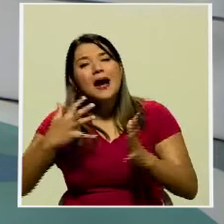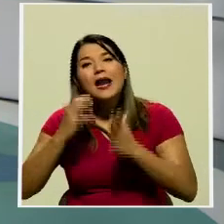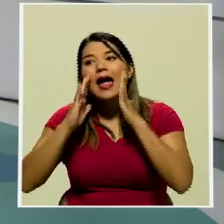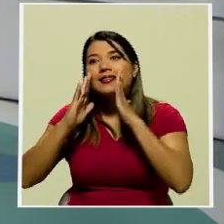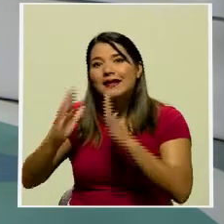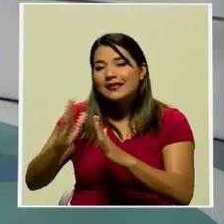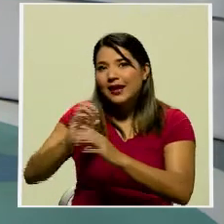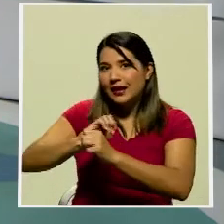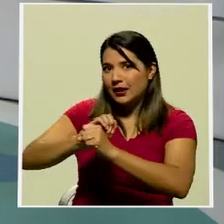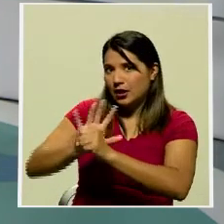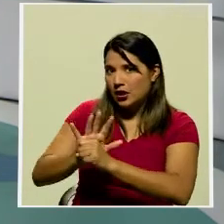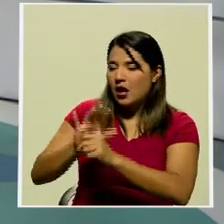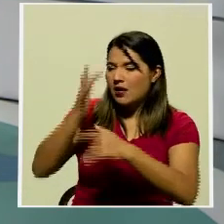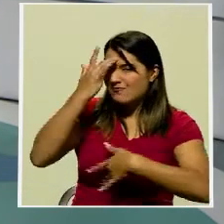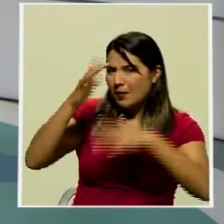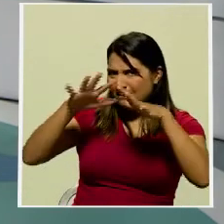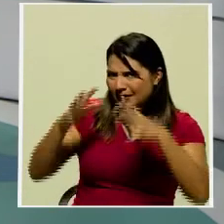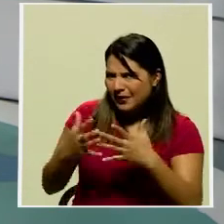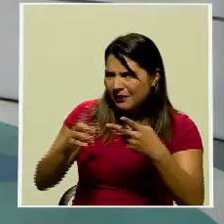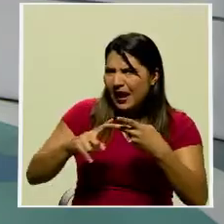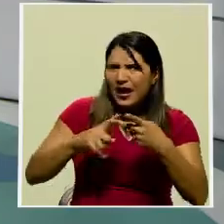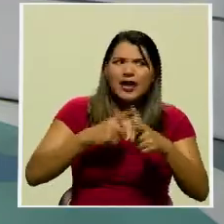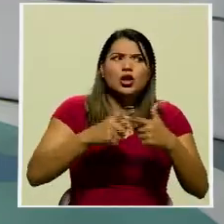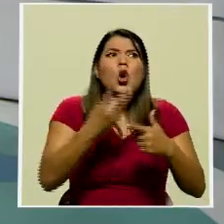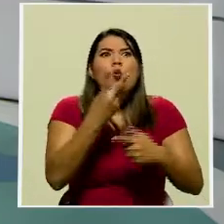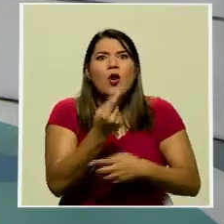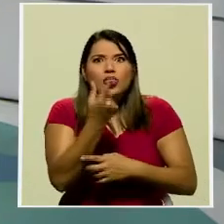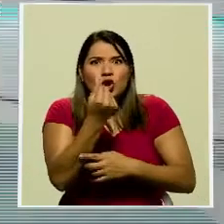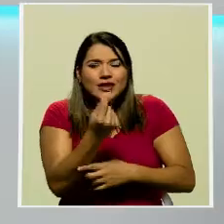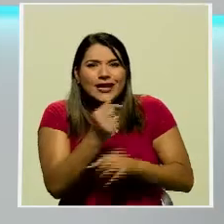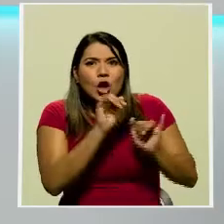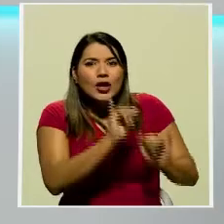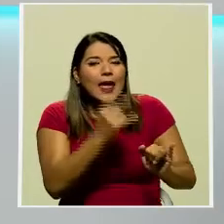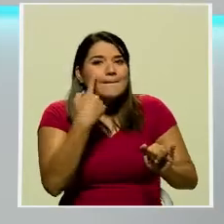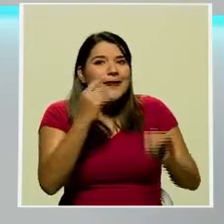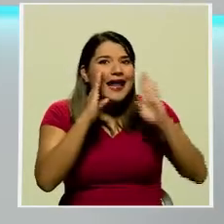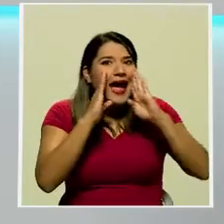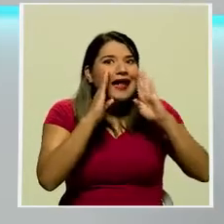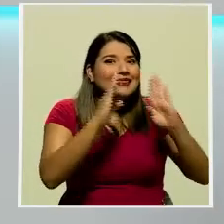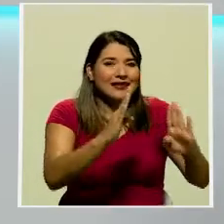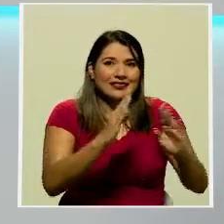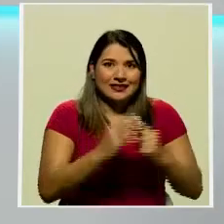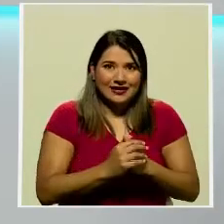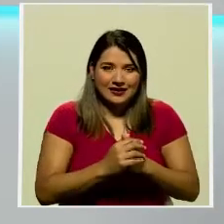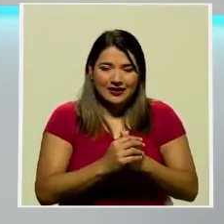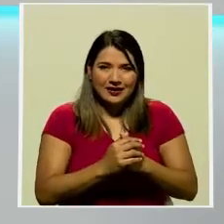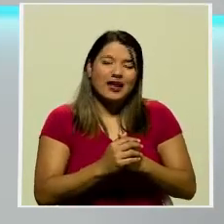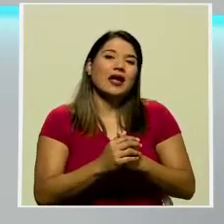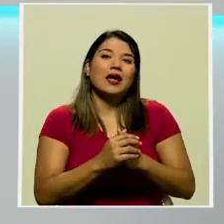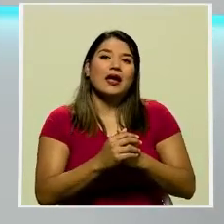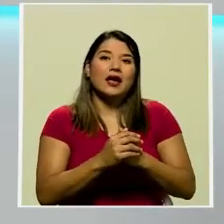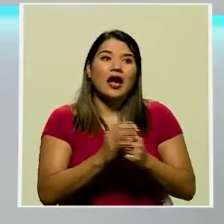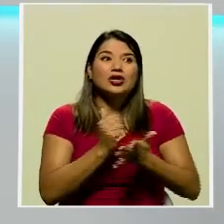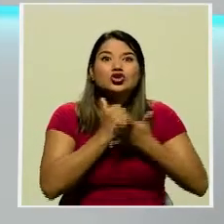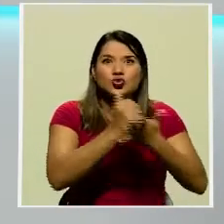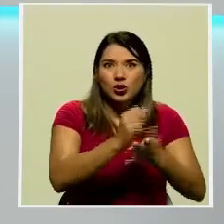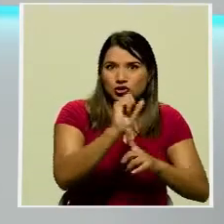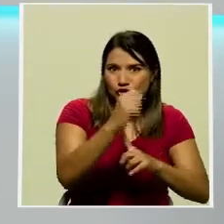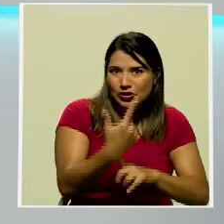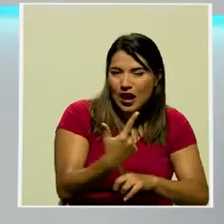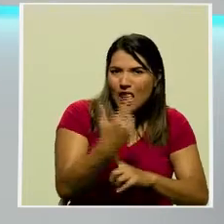atender los programas de bien social? Esa es una de las contracaras de